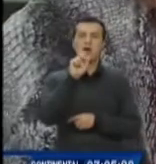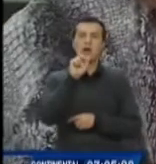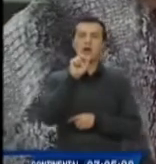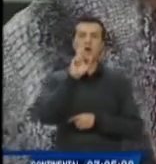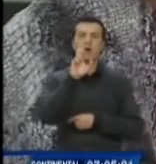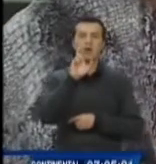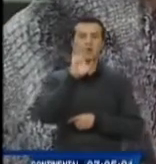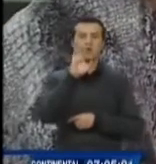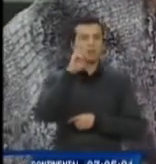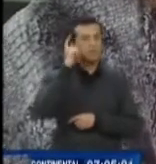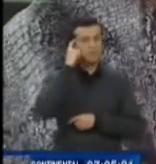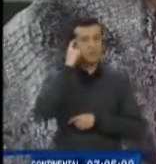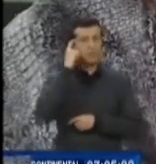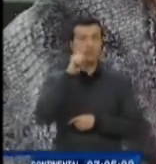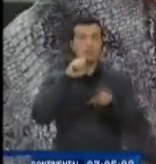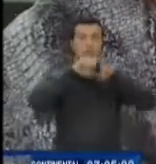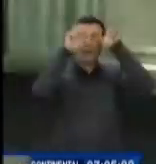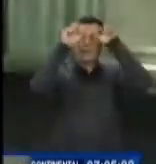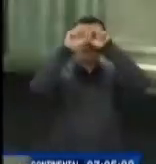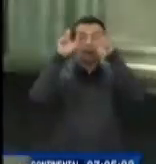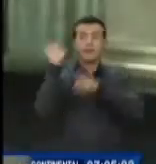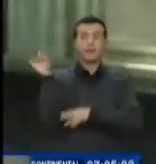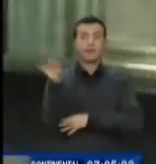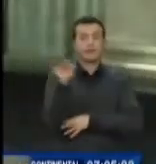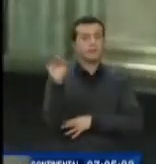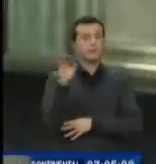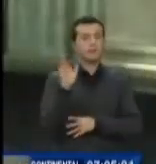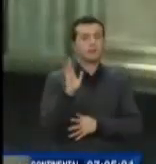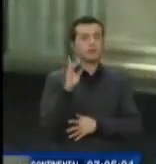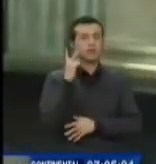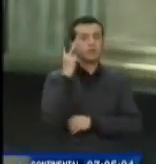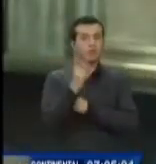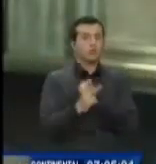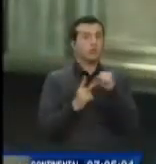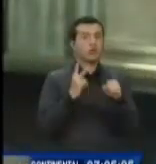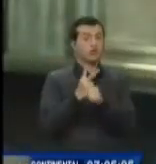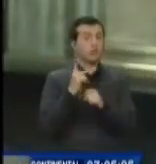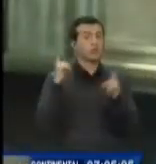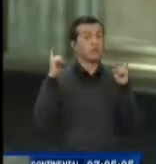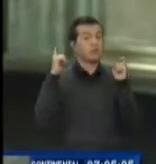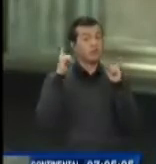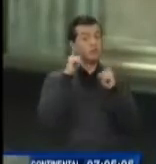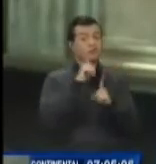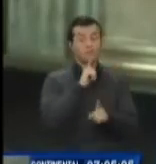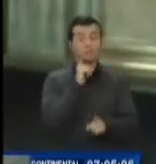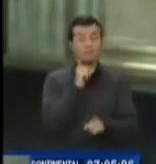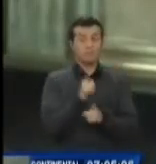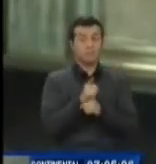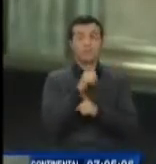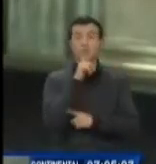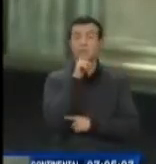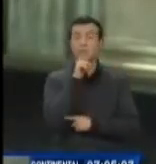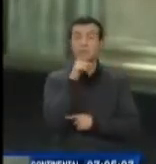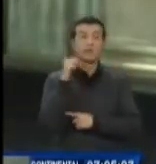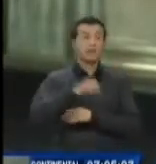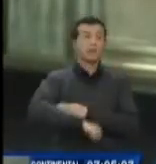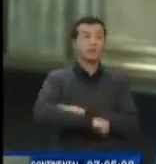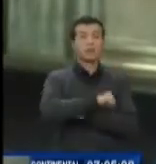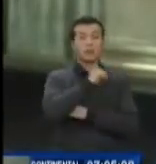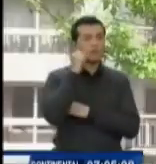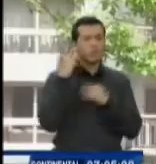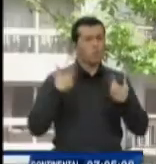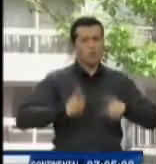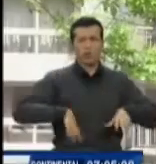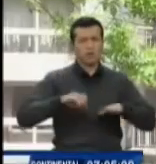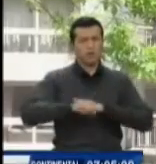que es el candidato de las corporaciones. Los dos primeros años van a ser muy complicados. Quien depende, quien gane, para